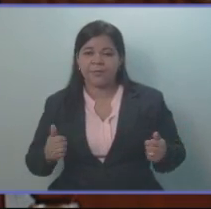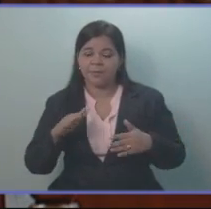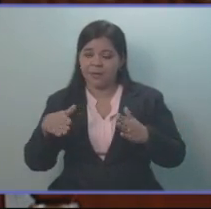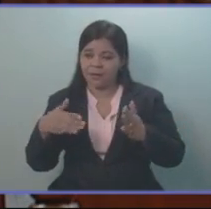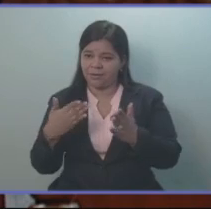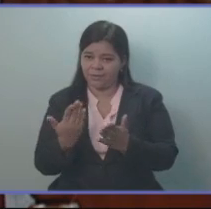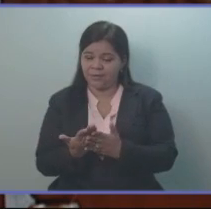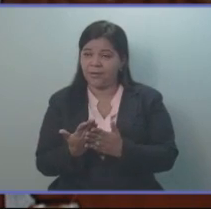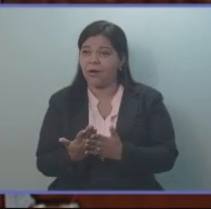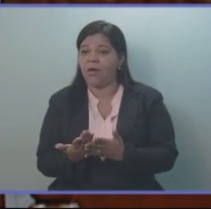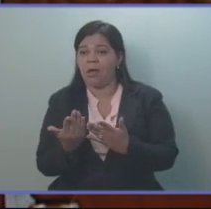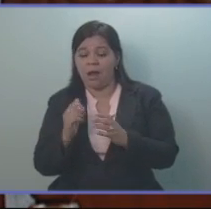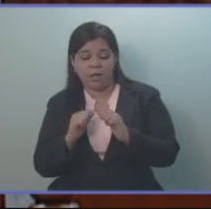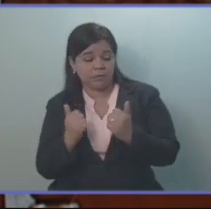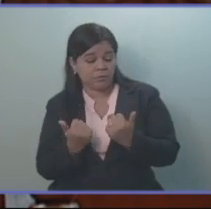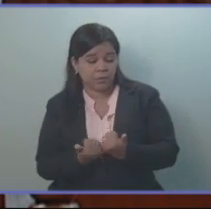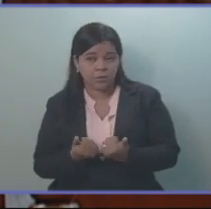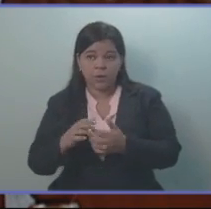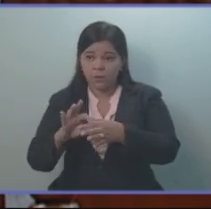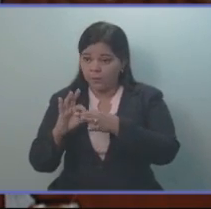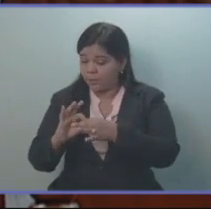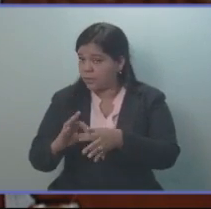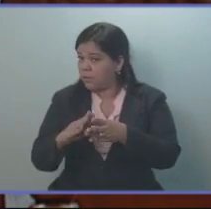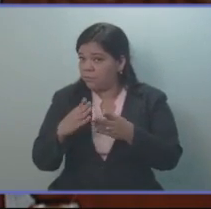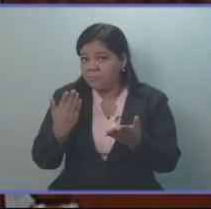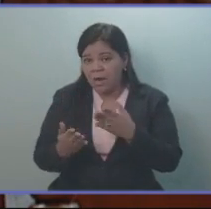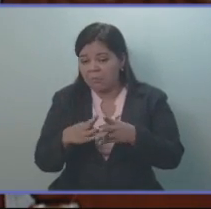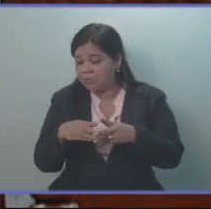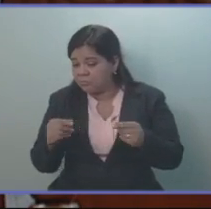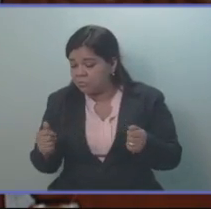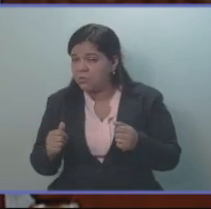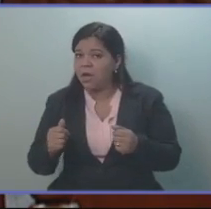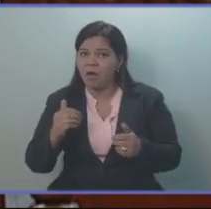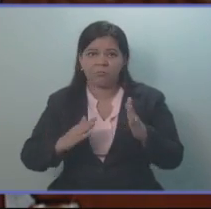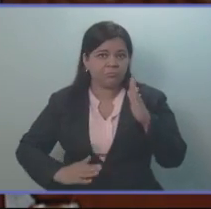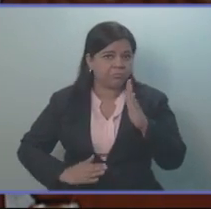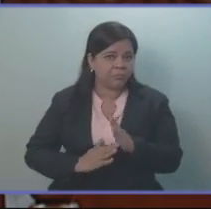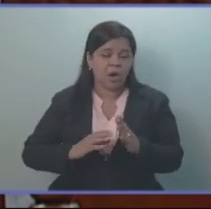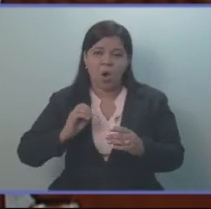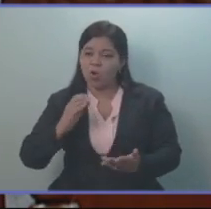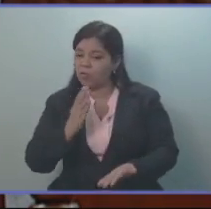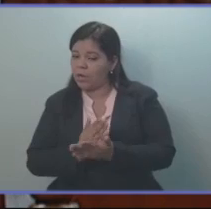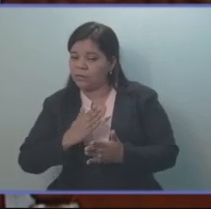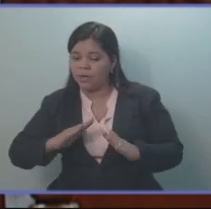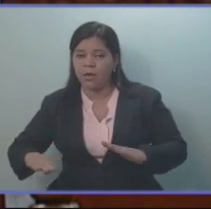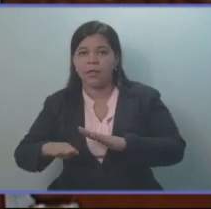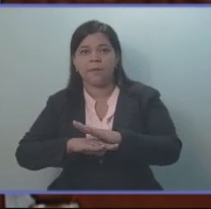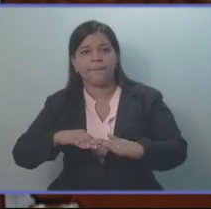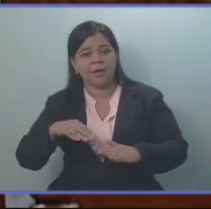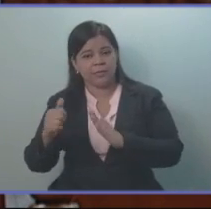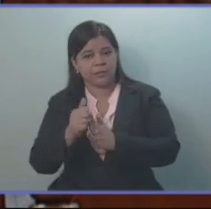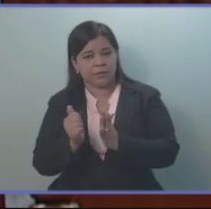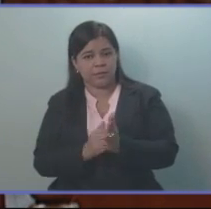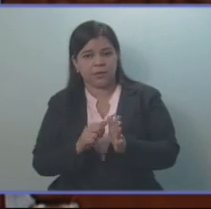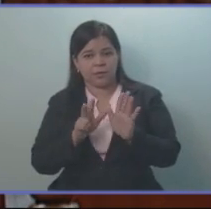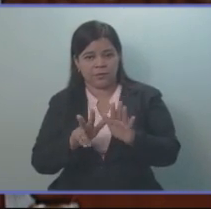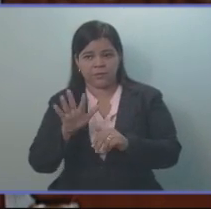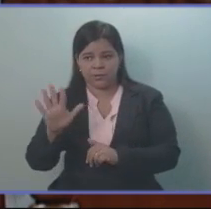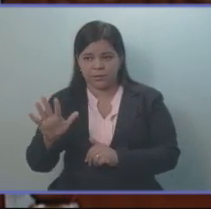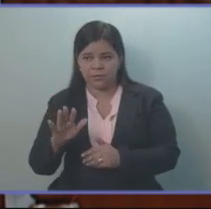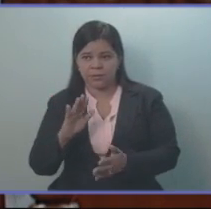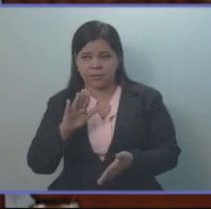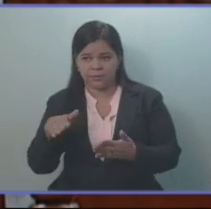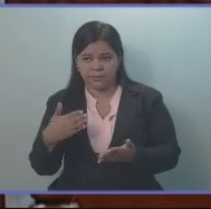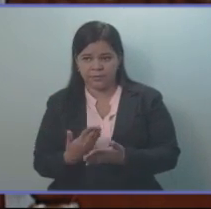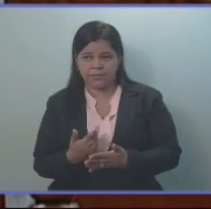consistente en que si la asociación cooperativa es disuelta, liquidada, suspendida o cancelada de conformidad al artículo 85 y siguiente